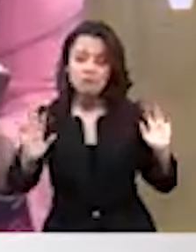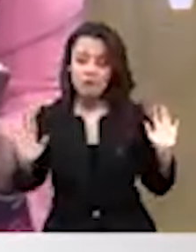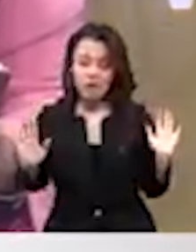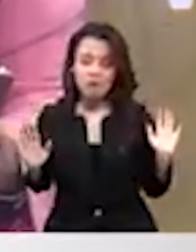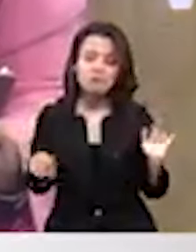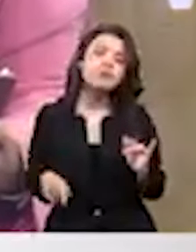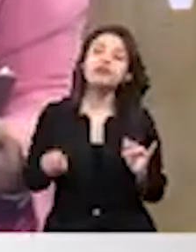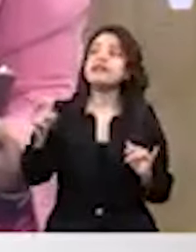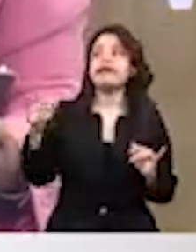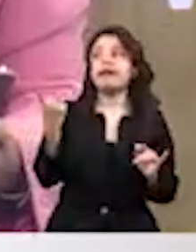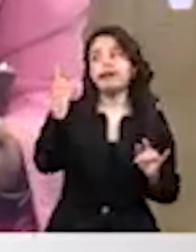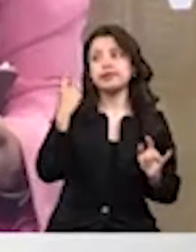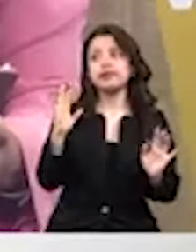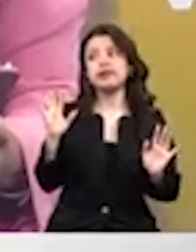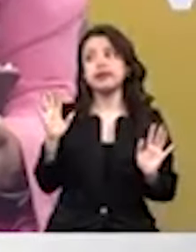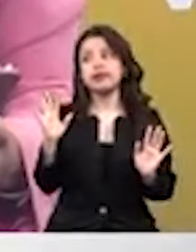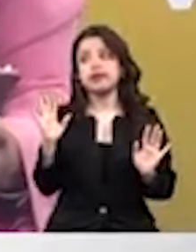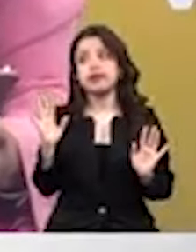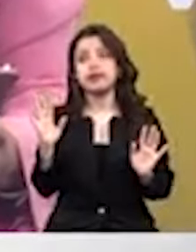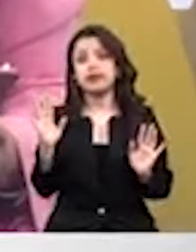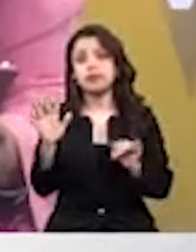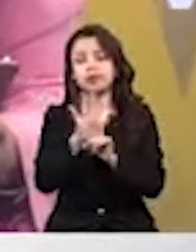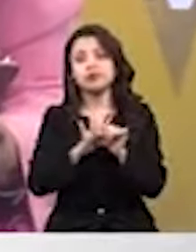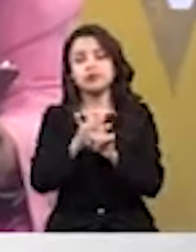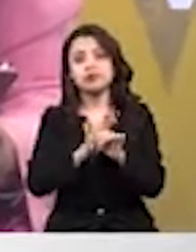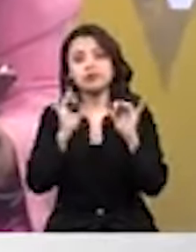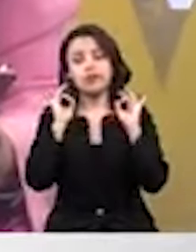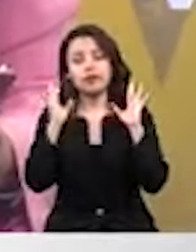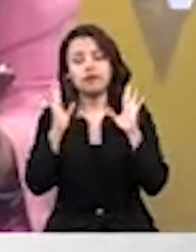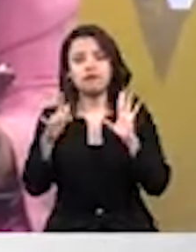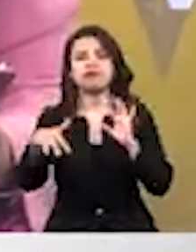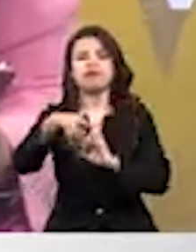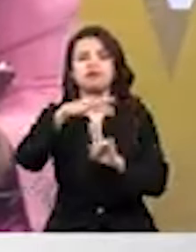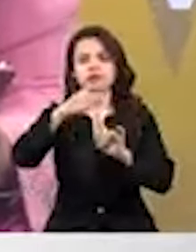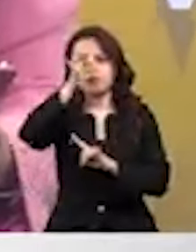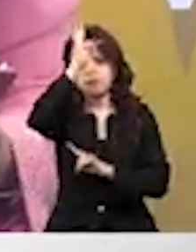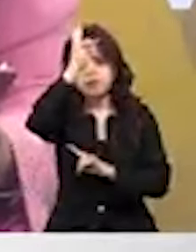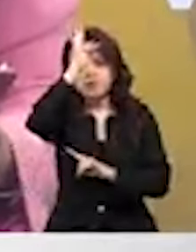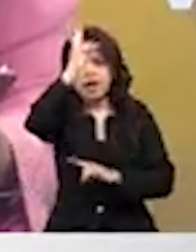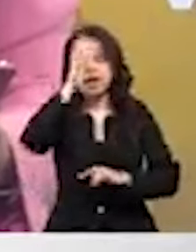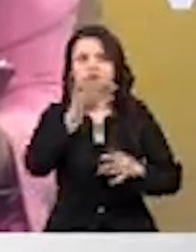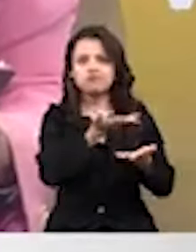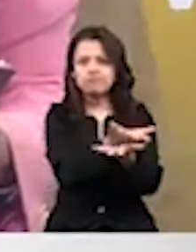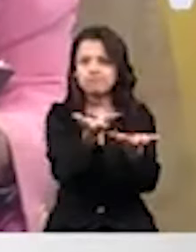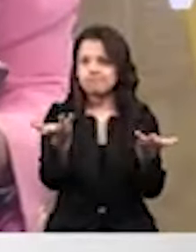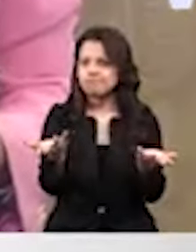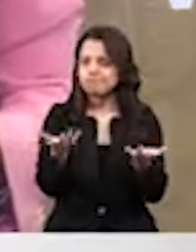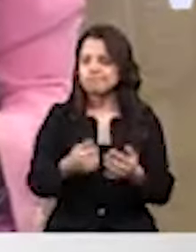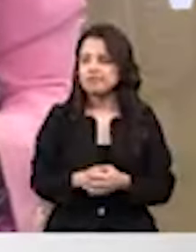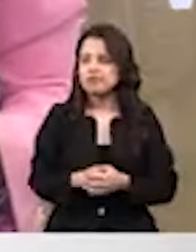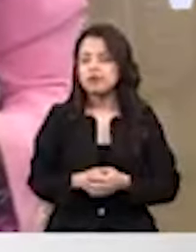nos puso en evidencia una gravísima situación con el tema de los hospitales que quiere construir también este gobierno. Pero